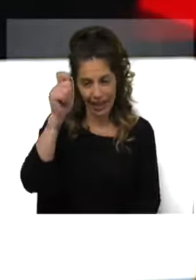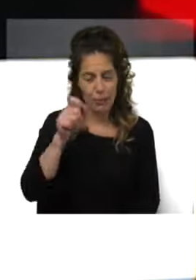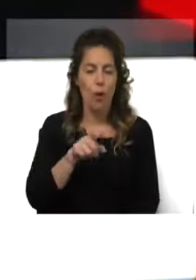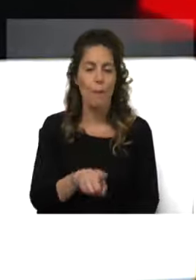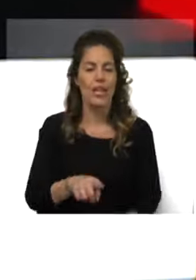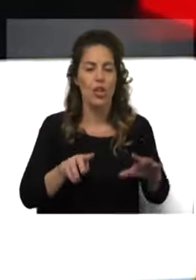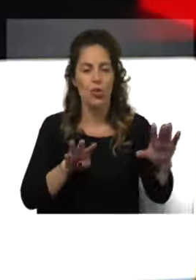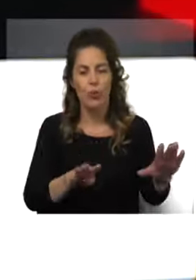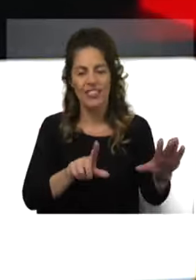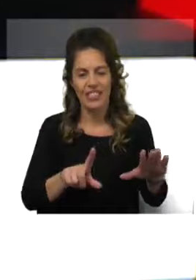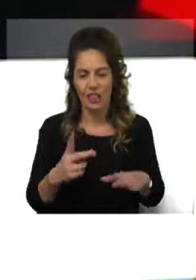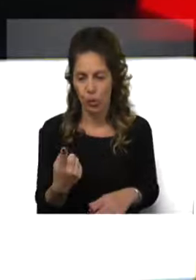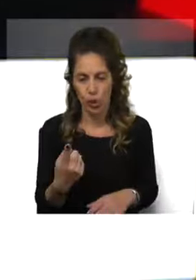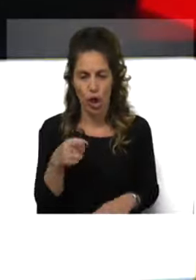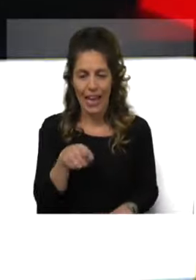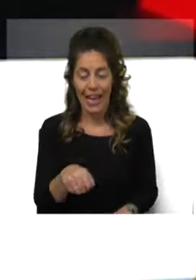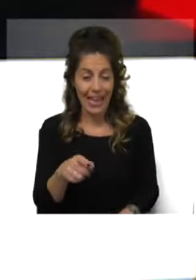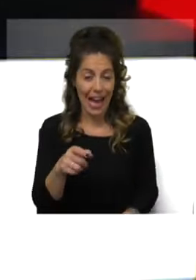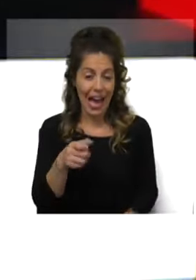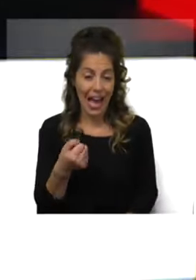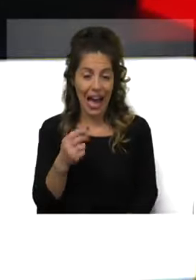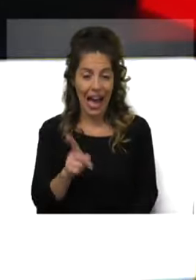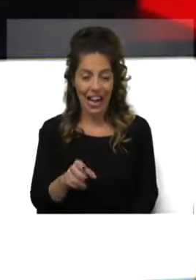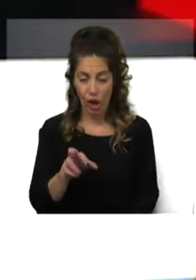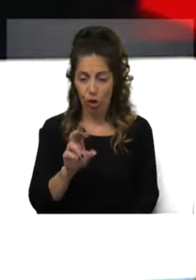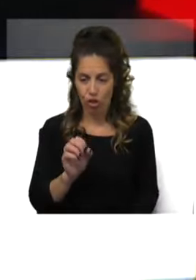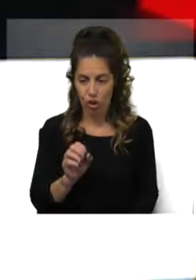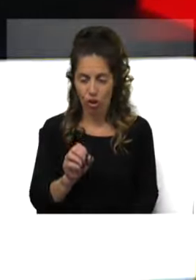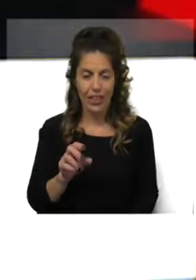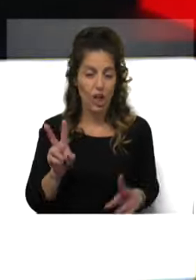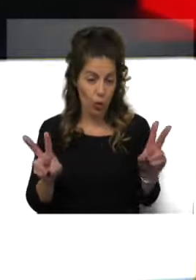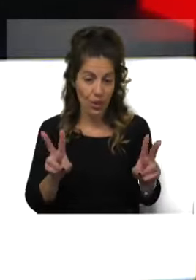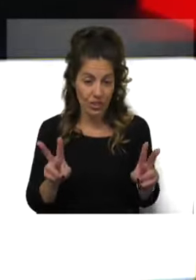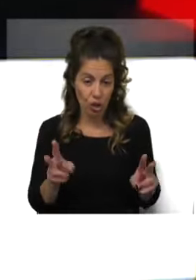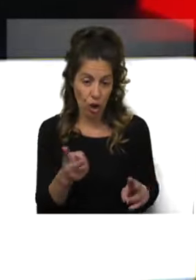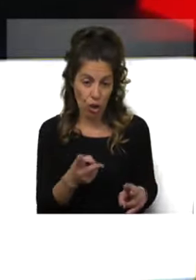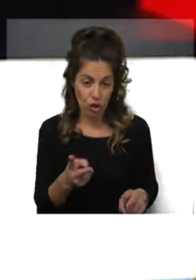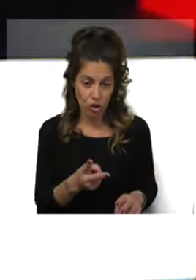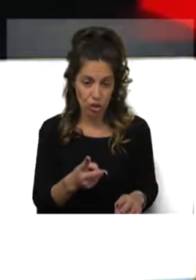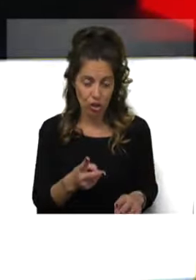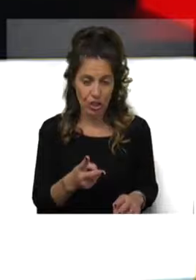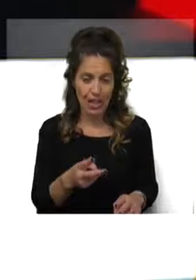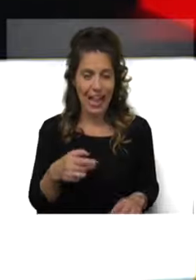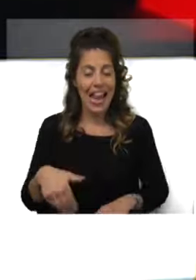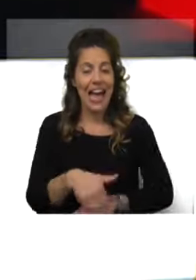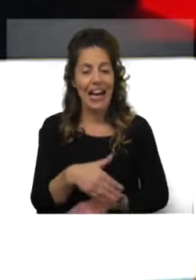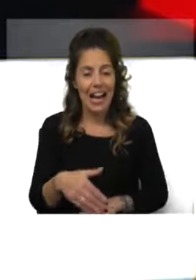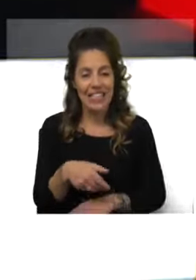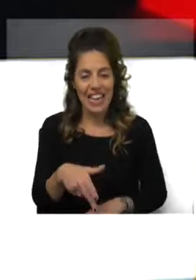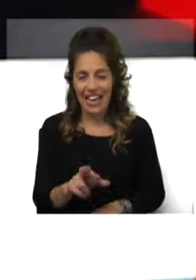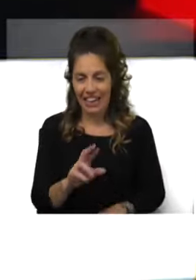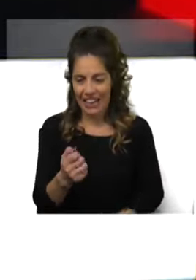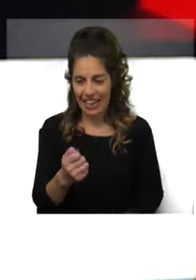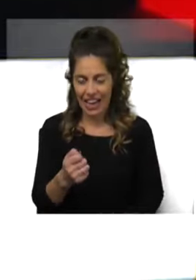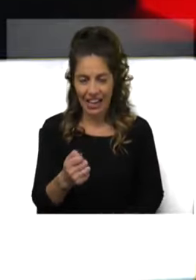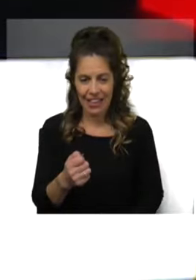antimascarillas era Wilson la calle herreira sale diputado por primera vez en su historia este en esa en